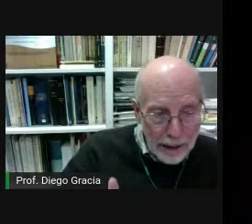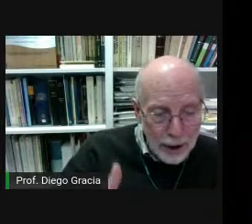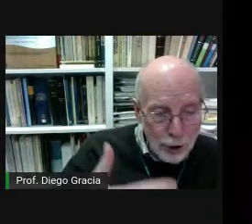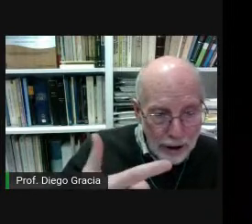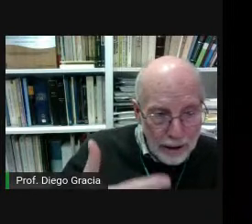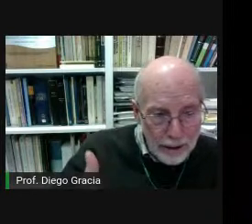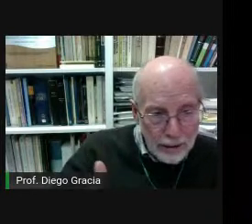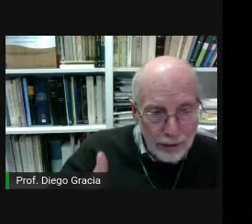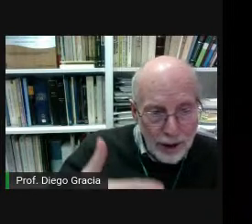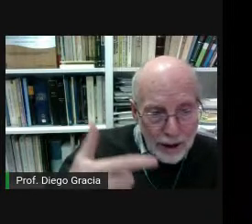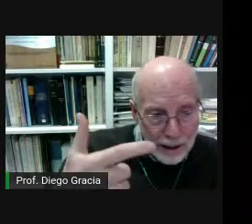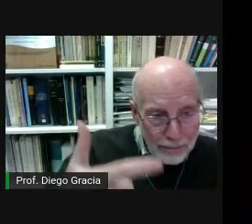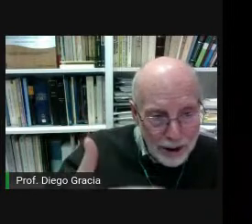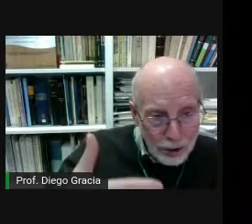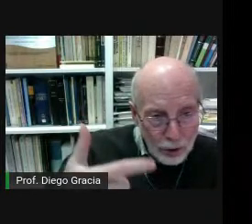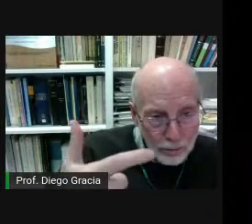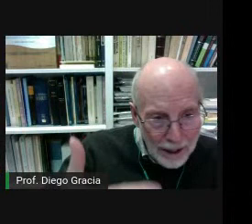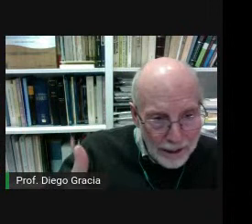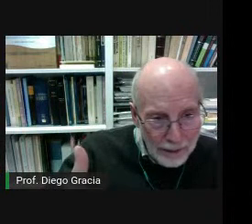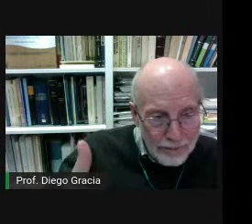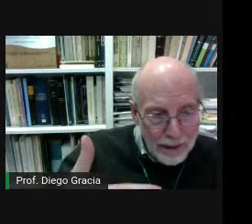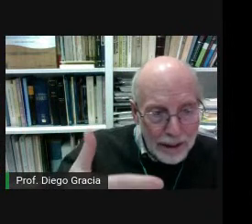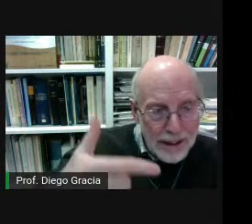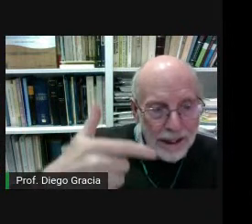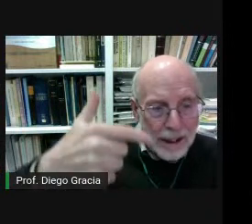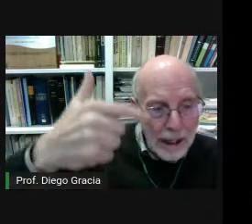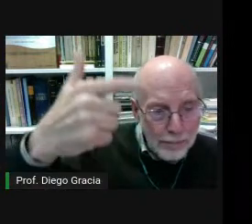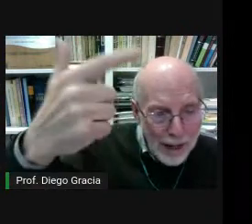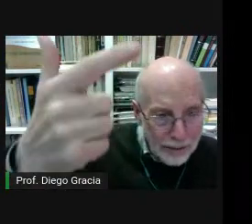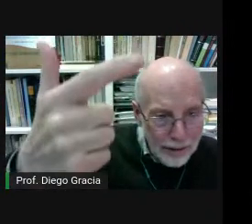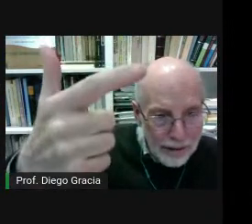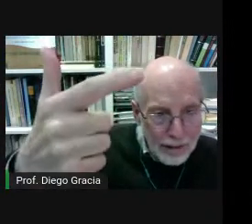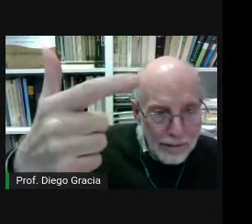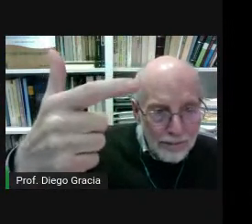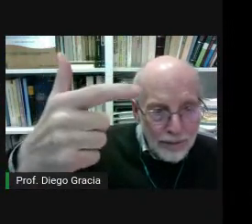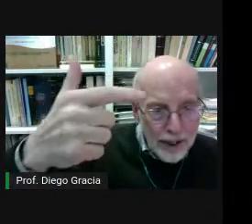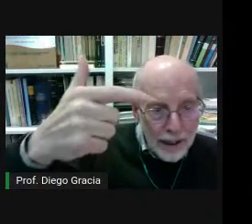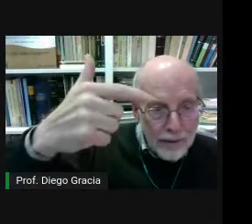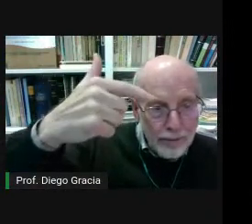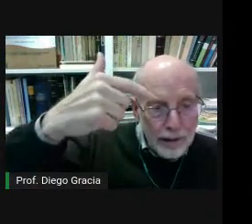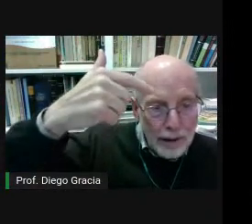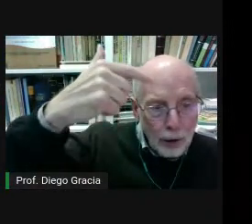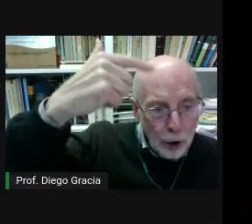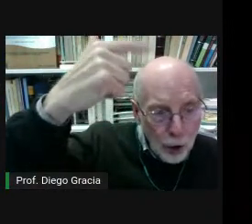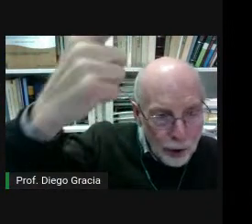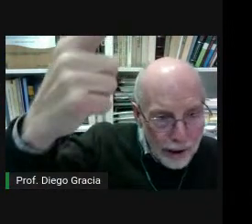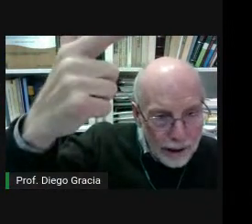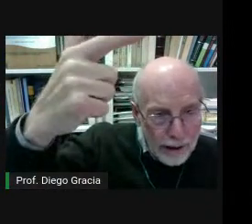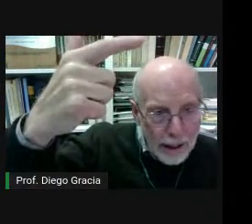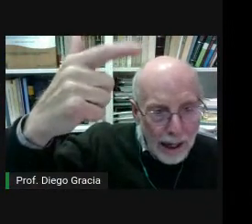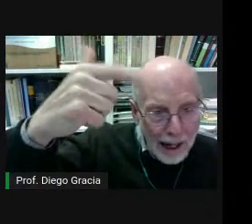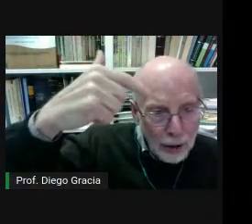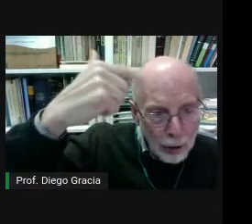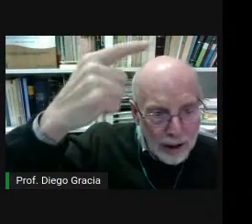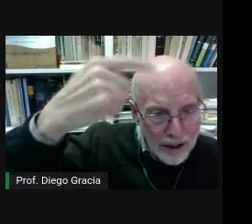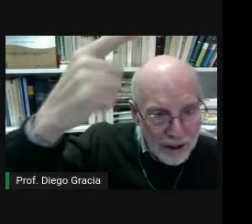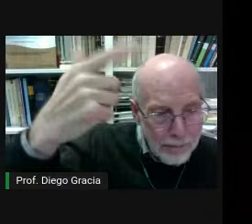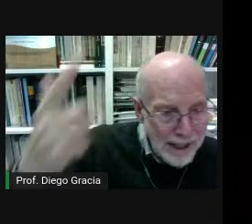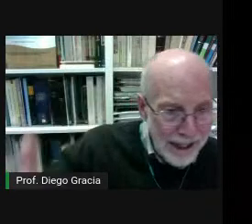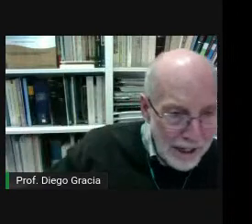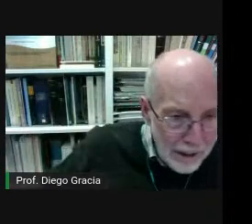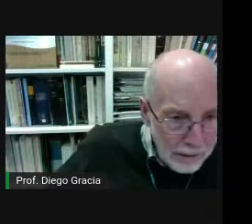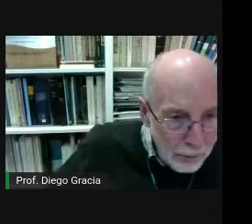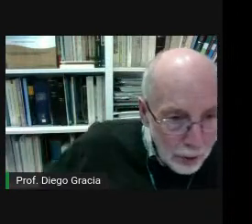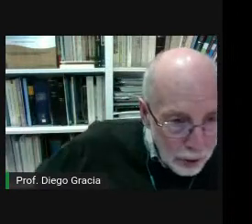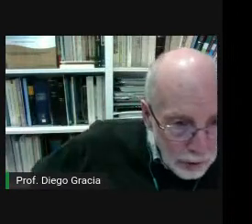eso quiere decir que la mente humana es incapaz de conocer algo que